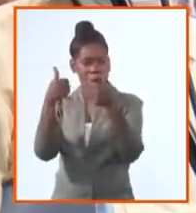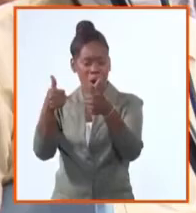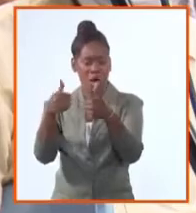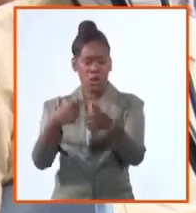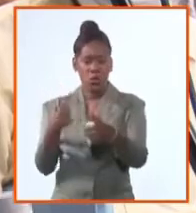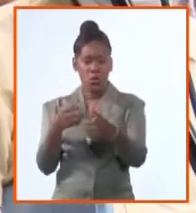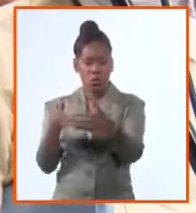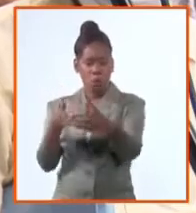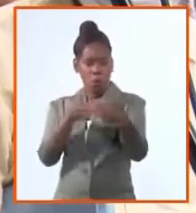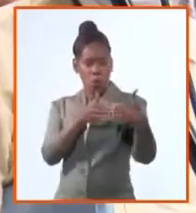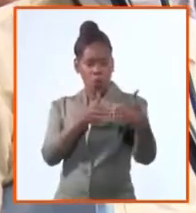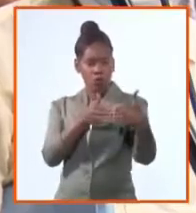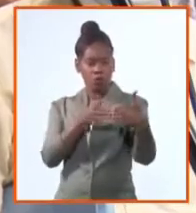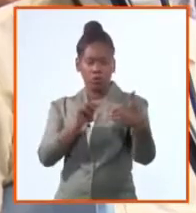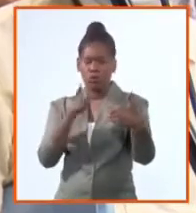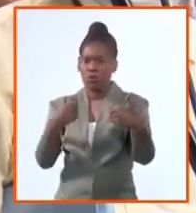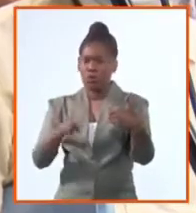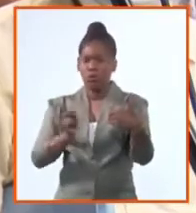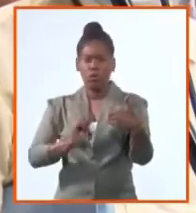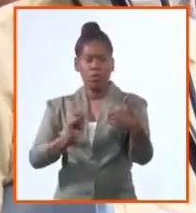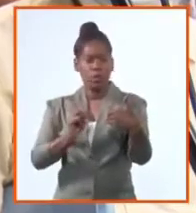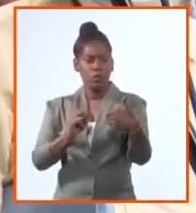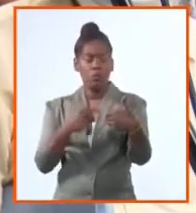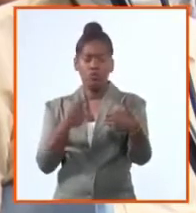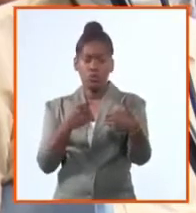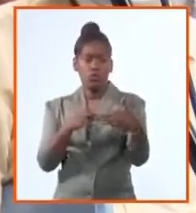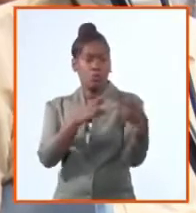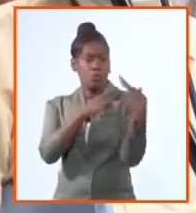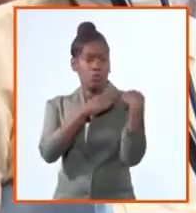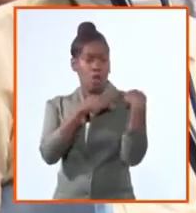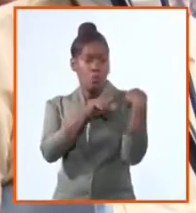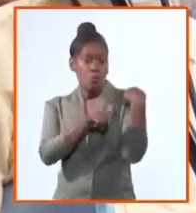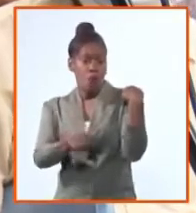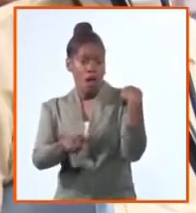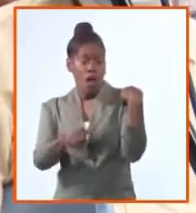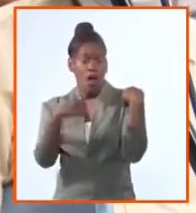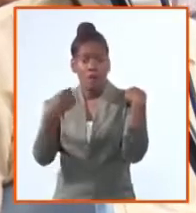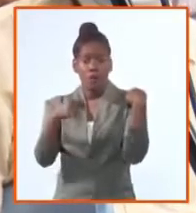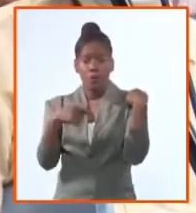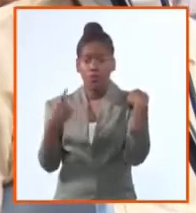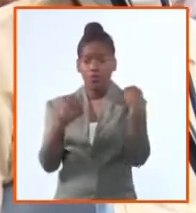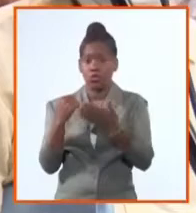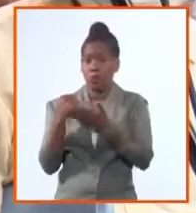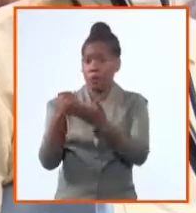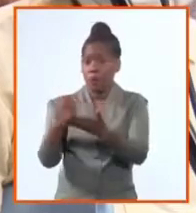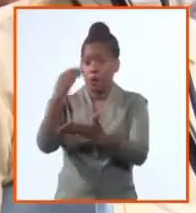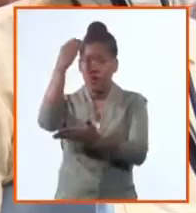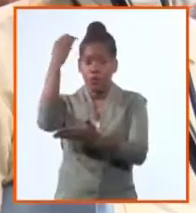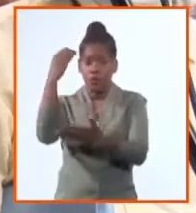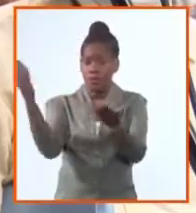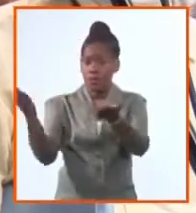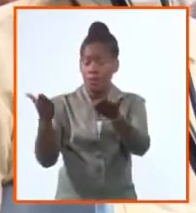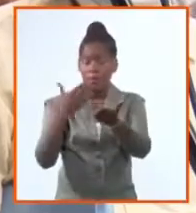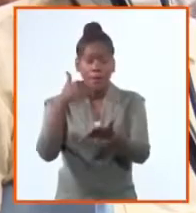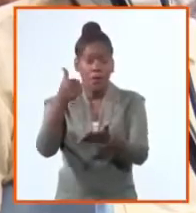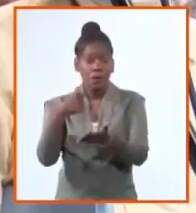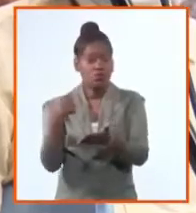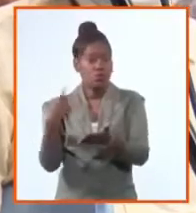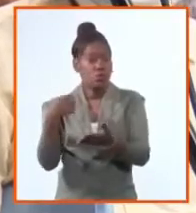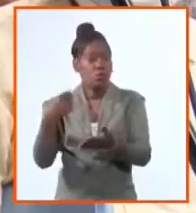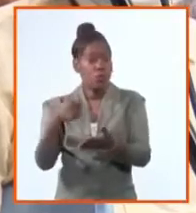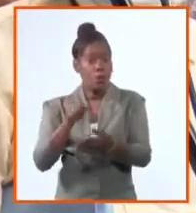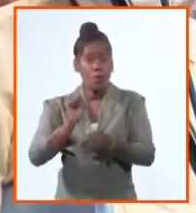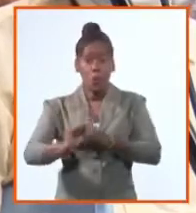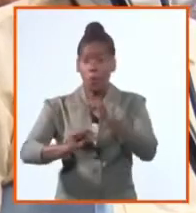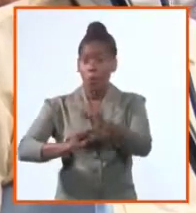si queremos desde las ciencias sociales, y además es nuestra responsabilidad, contribuir al desarrollo del país y a preservar lo que hemos construido